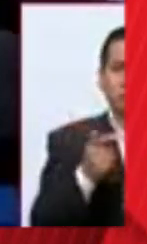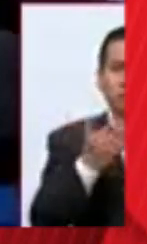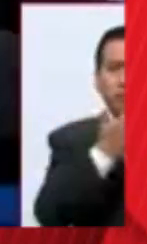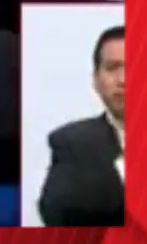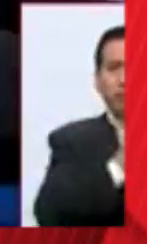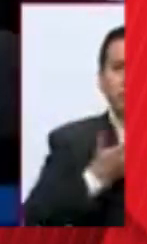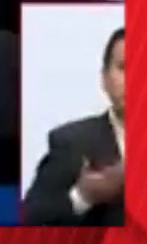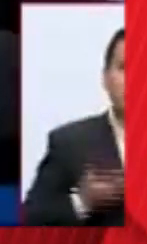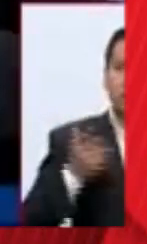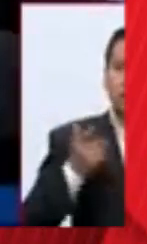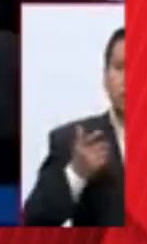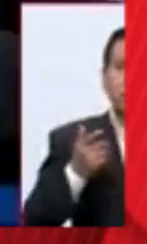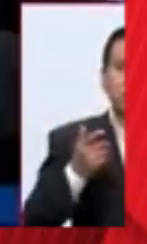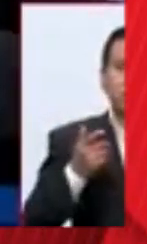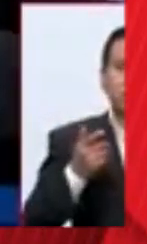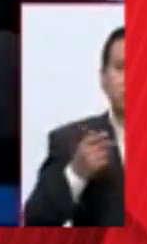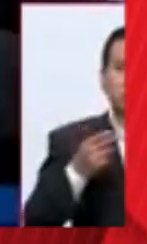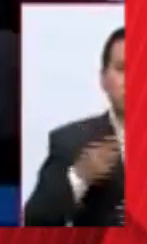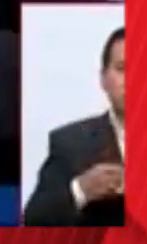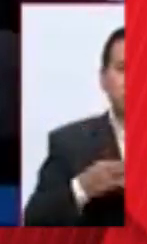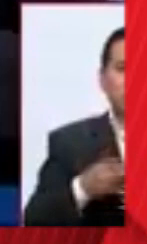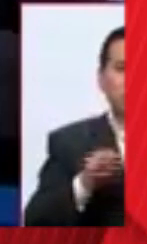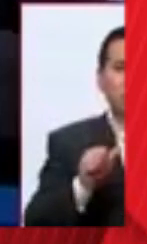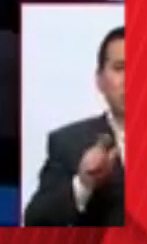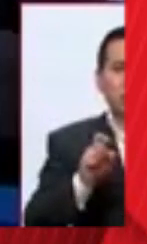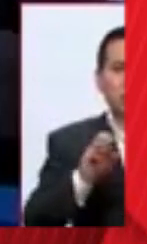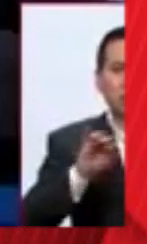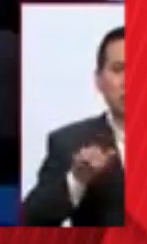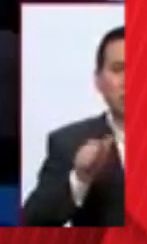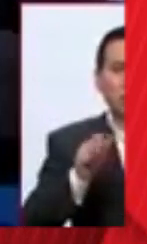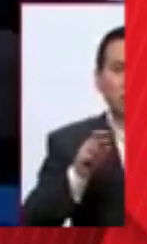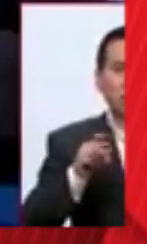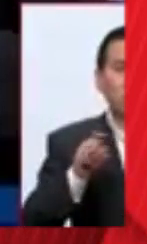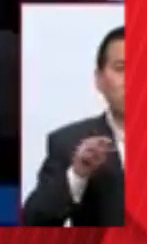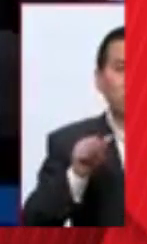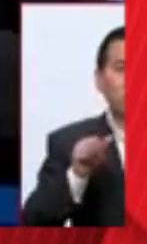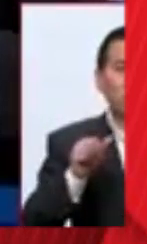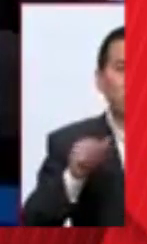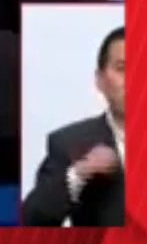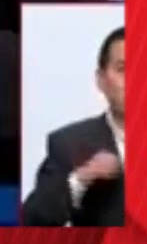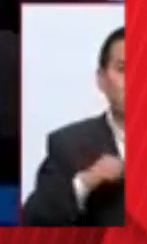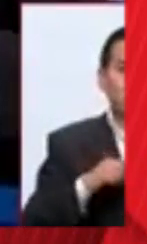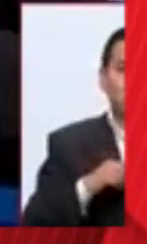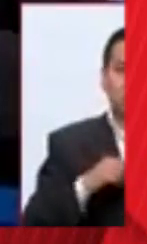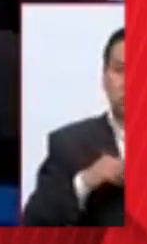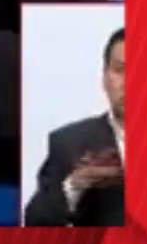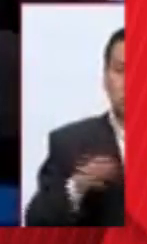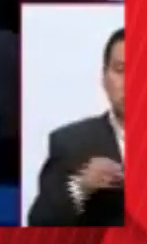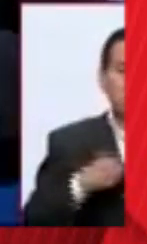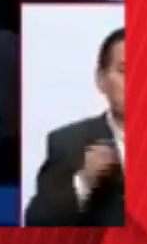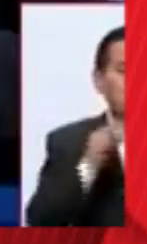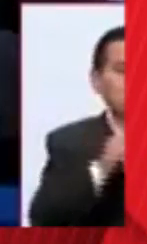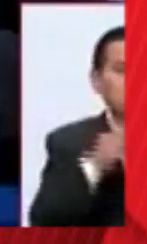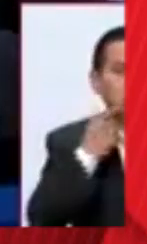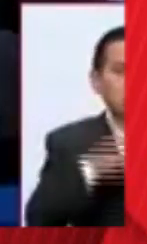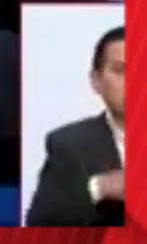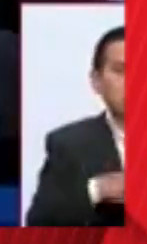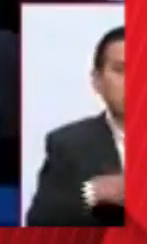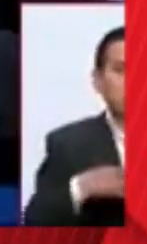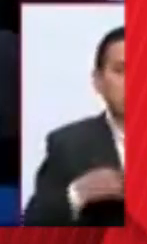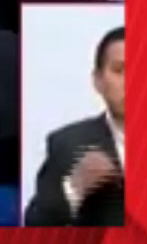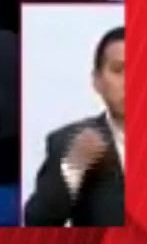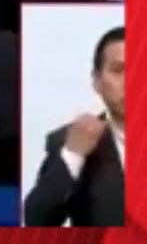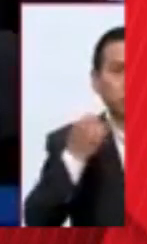presidente, la compañera doctora Alejandra Claros. Escuchó, me retiré. Y comenté en la reunión del gabinete. Y